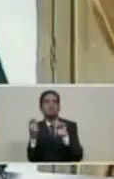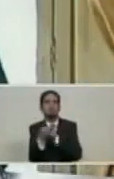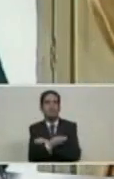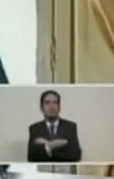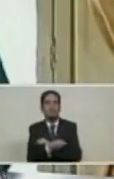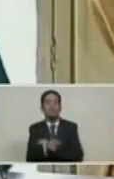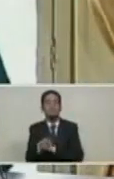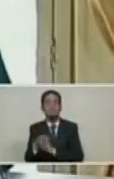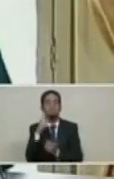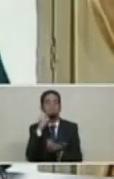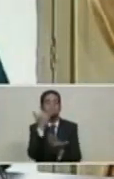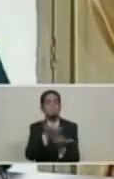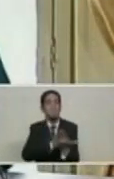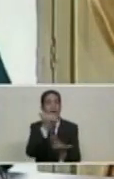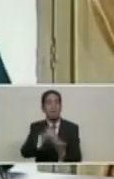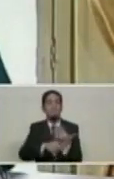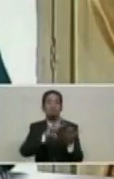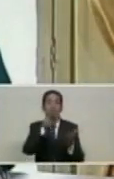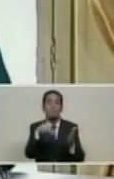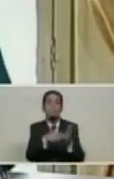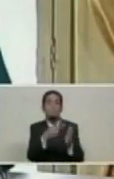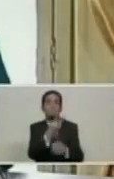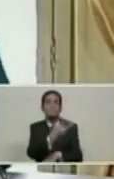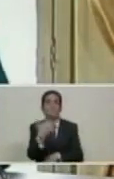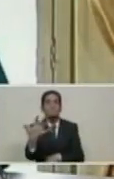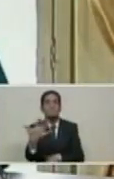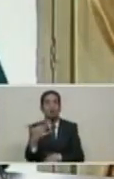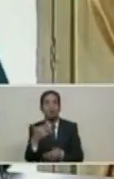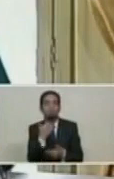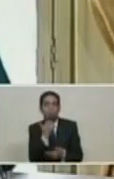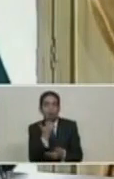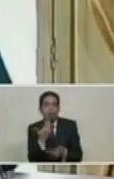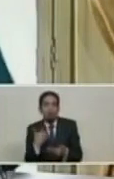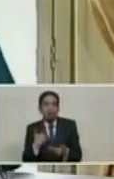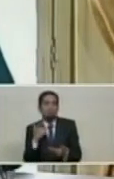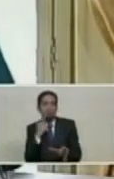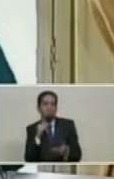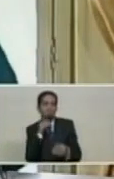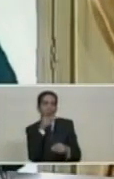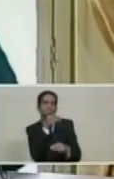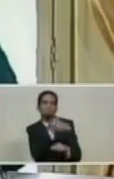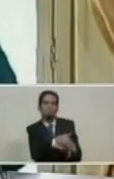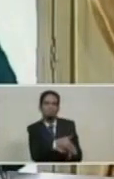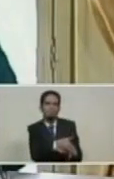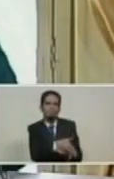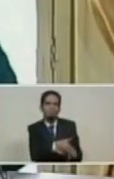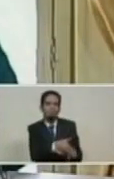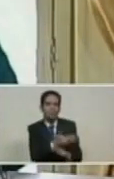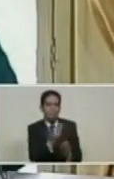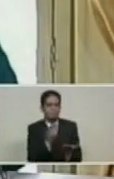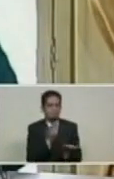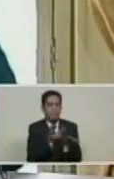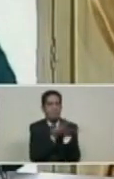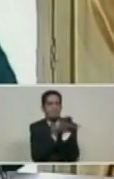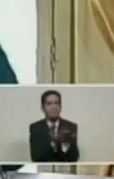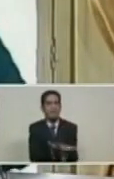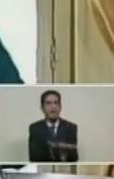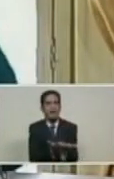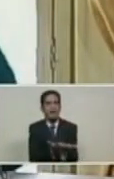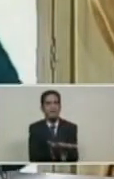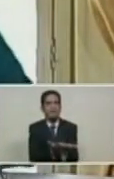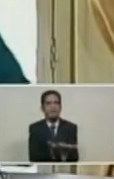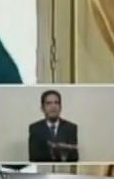patria 2025, muy pronto voy a acudir a la Asamblea Nacional Constituyente para plantear y